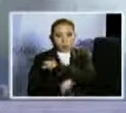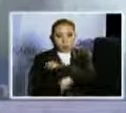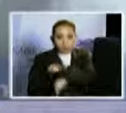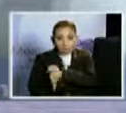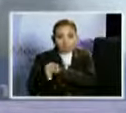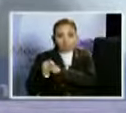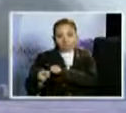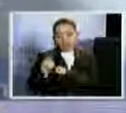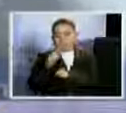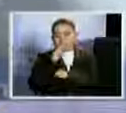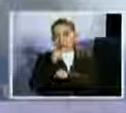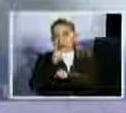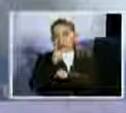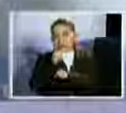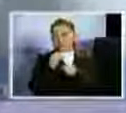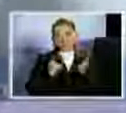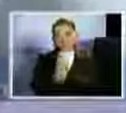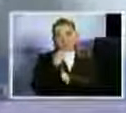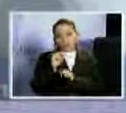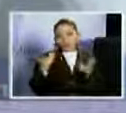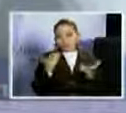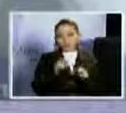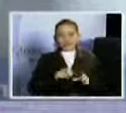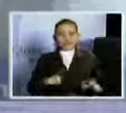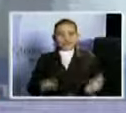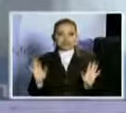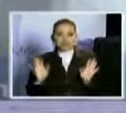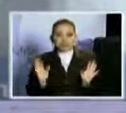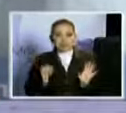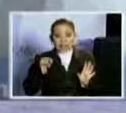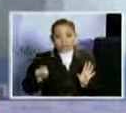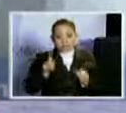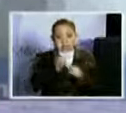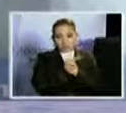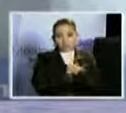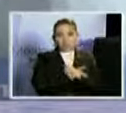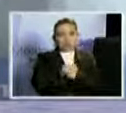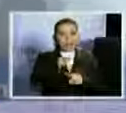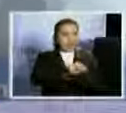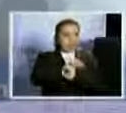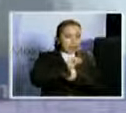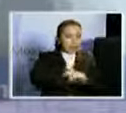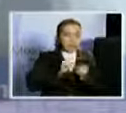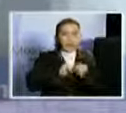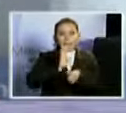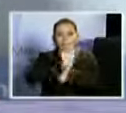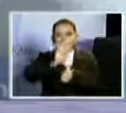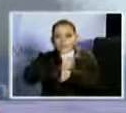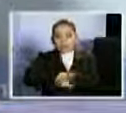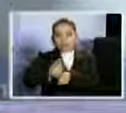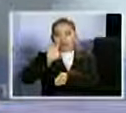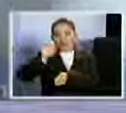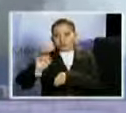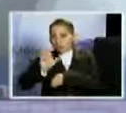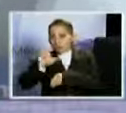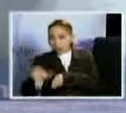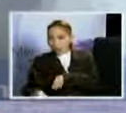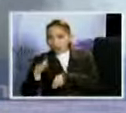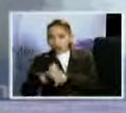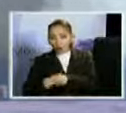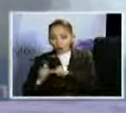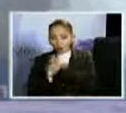y que decidieron no hacerlo. Y esos países, por ejemplo, Argentina, Brasil, Sudáfrica, con la